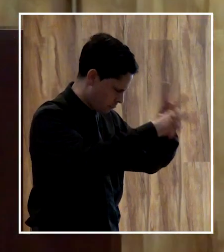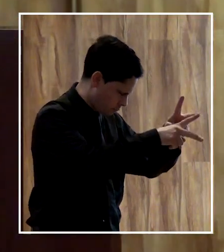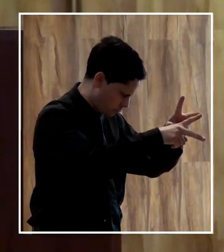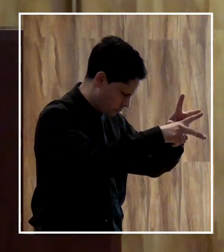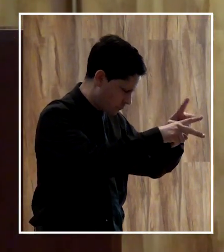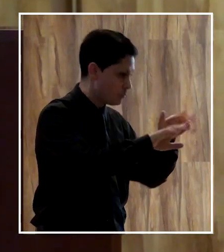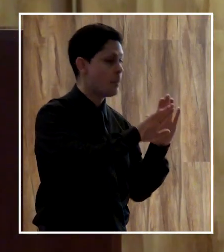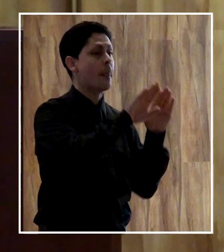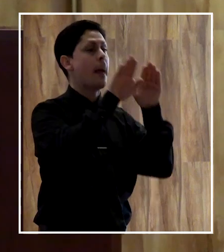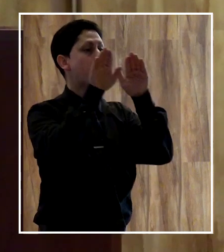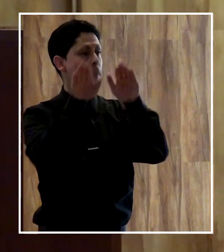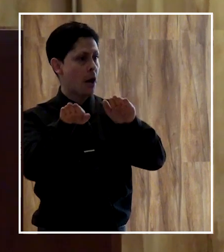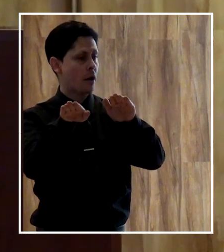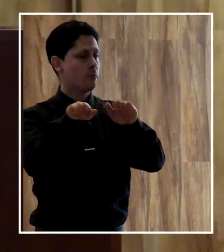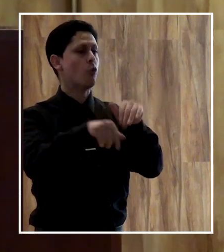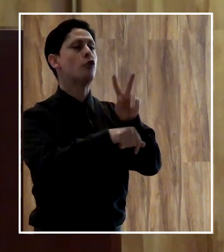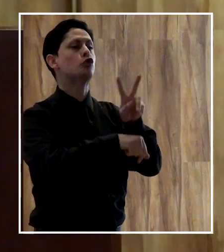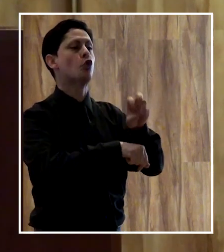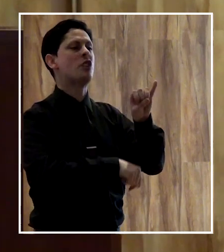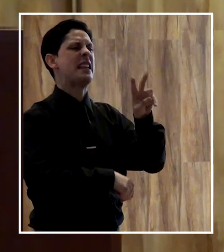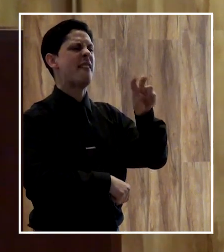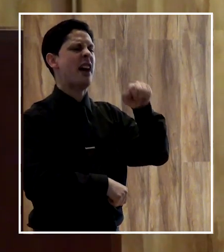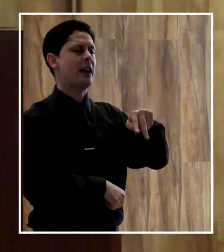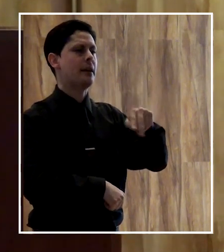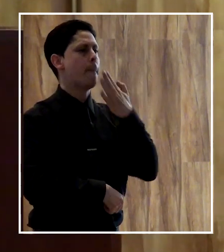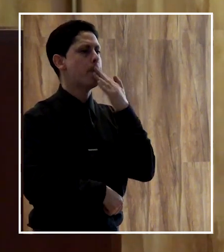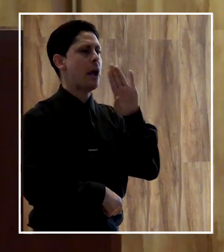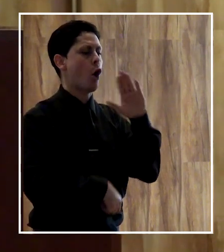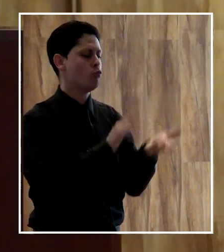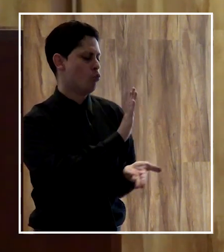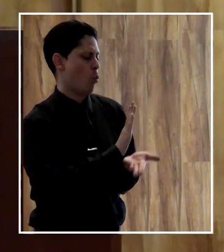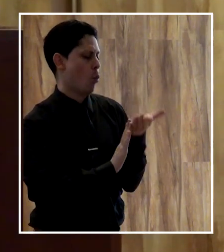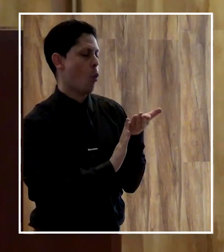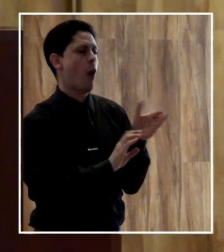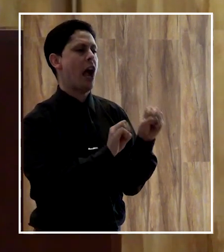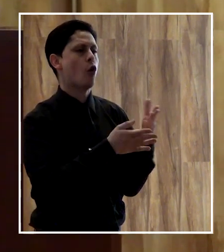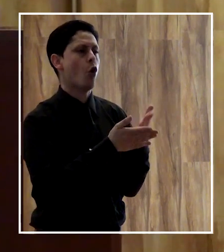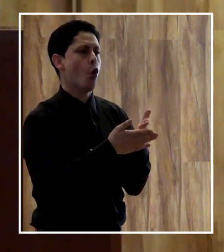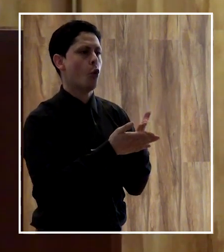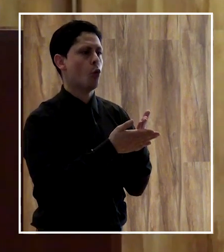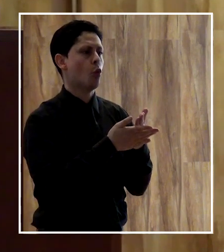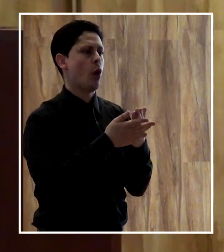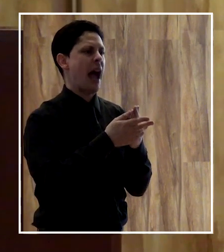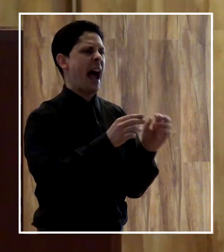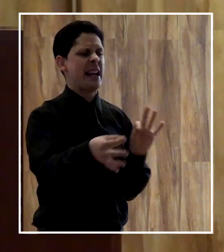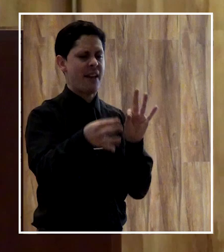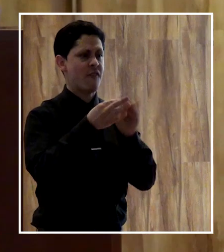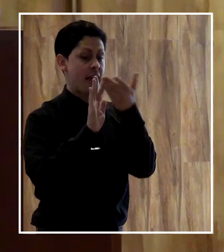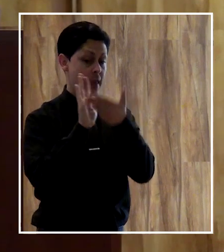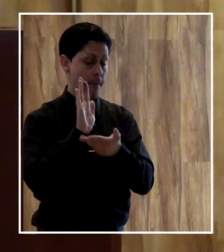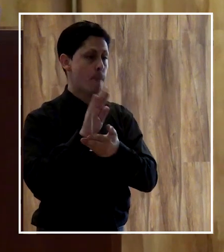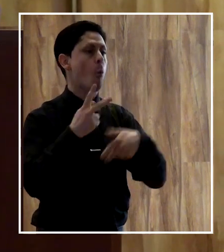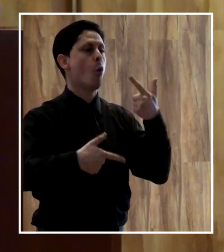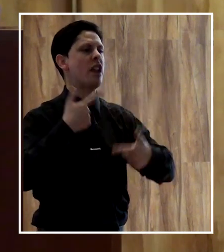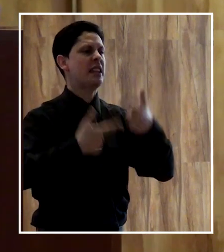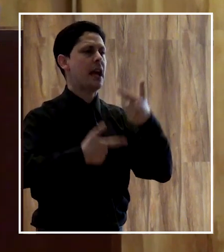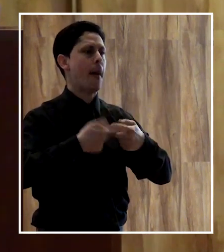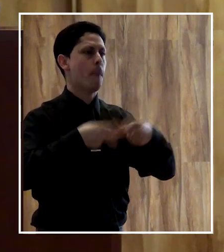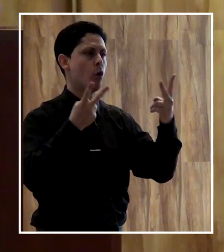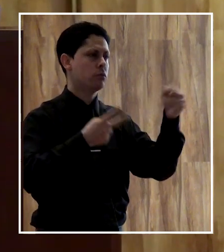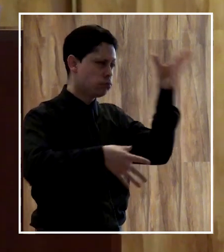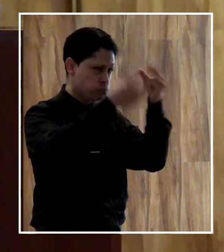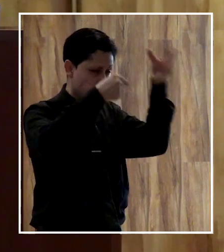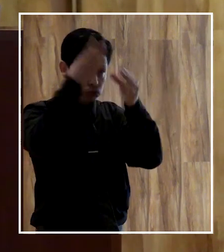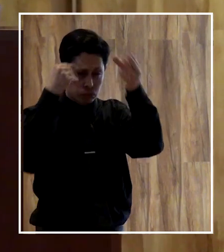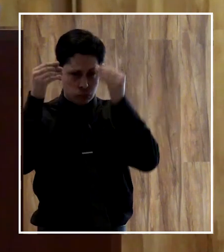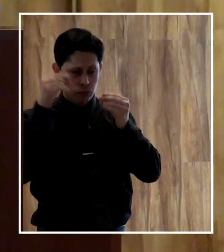Honrando el aporte y contribución del profesor Iván Núñez Prieto al mejoramiento de la educación escolar a través de políticas públicas y la